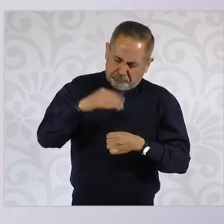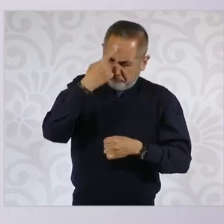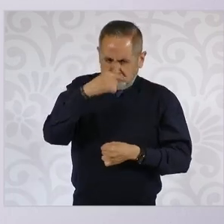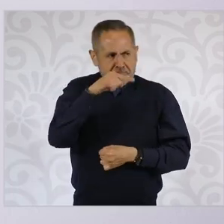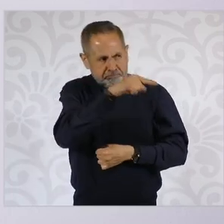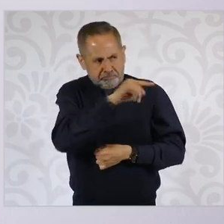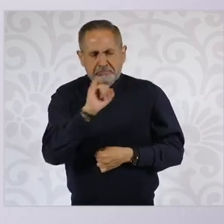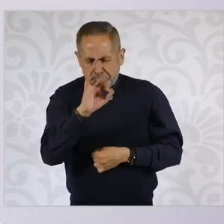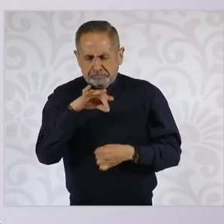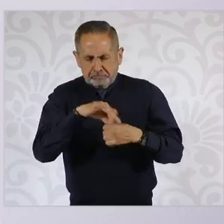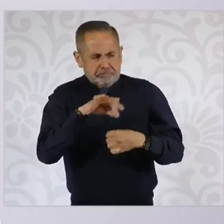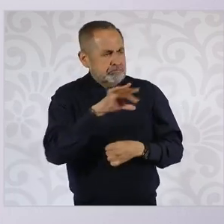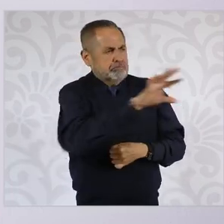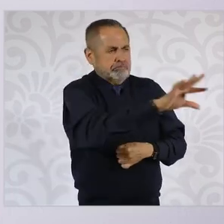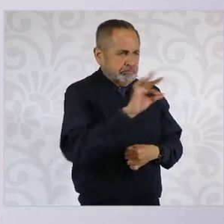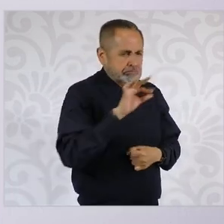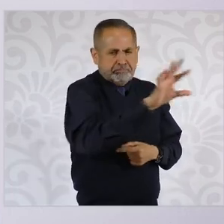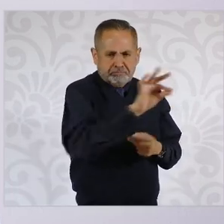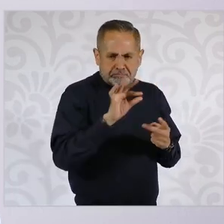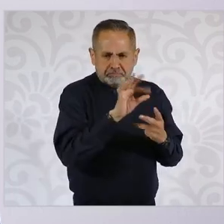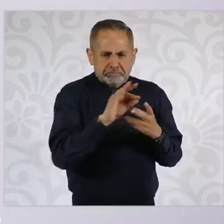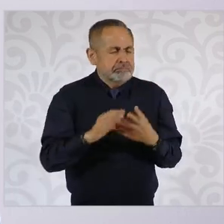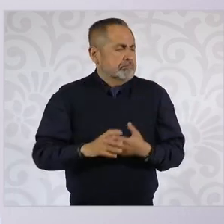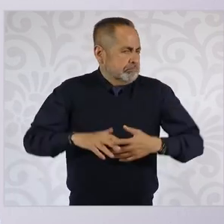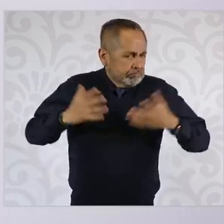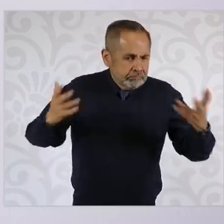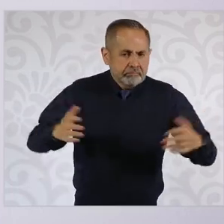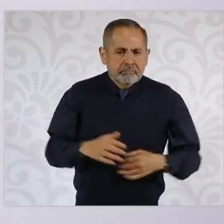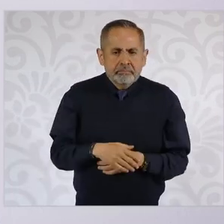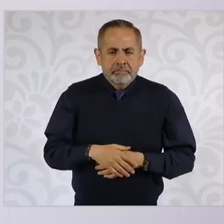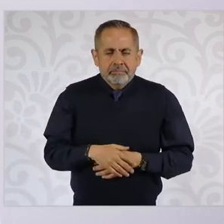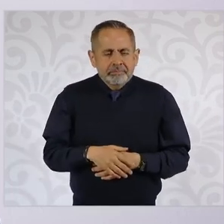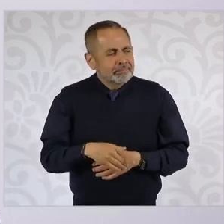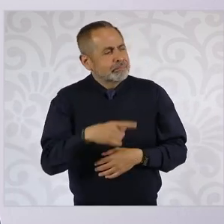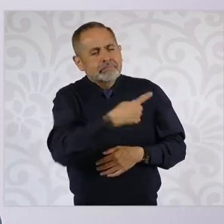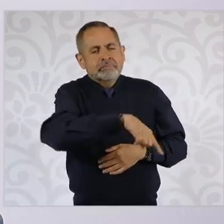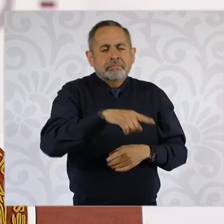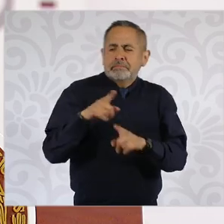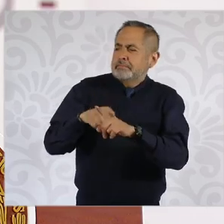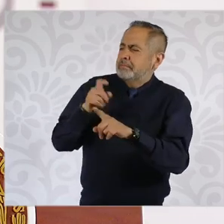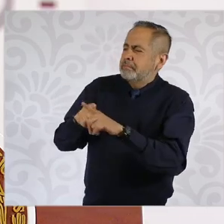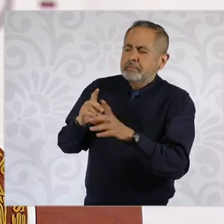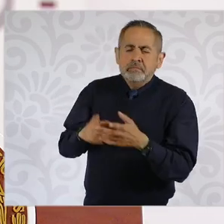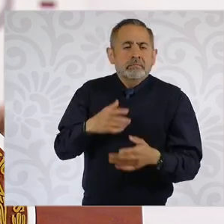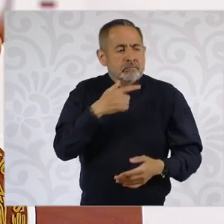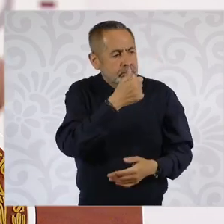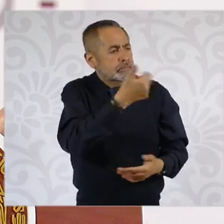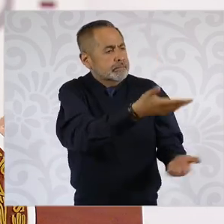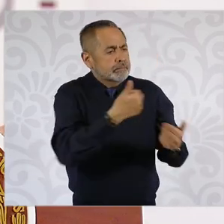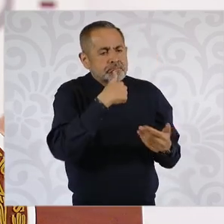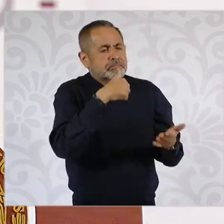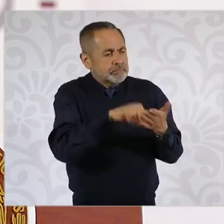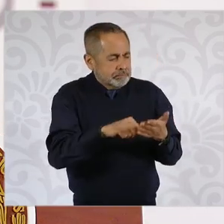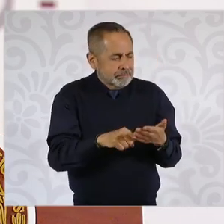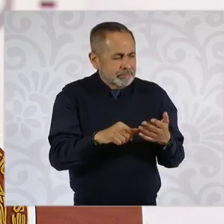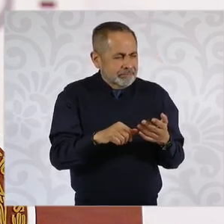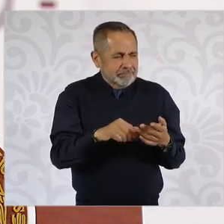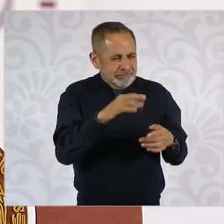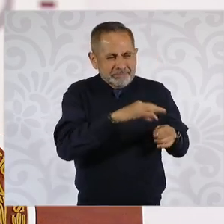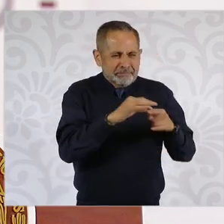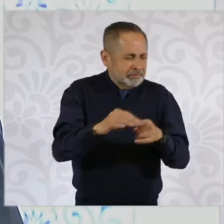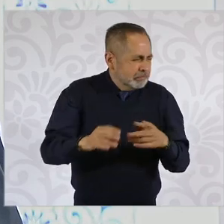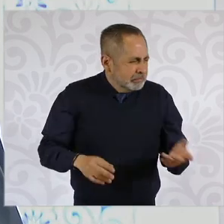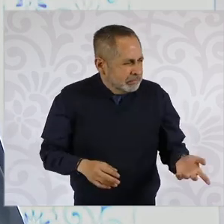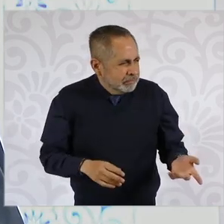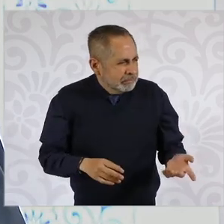Cuando se habla de cartas de recomendación y se burlan de que un vecino pueda dar una carta de recomendación, yo decía el otro día,